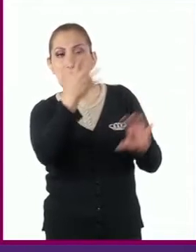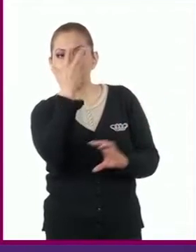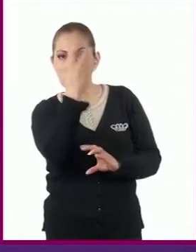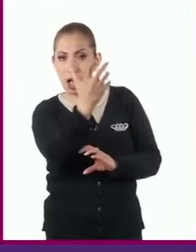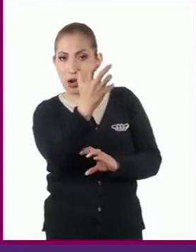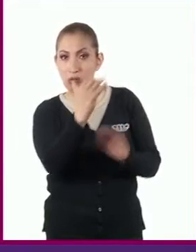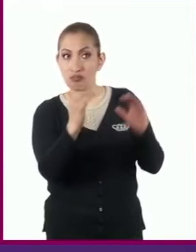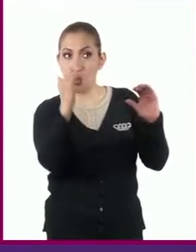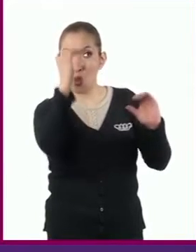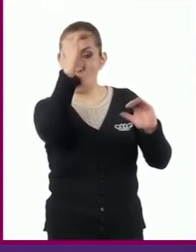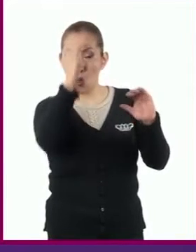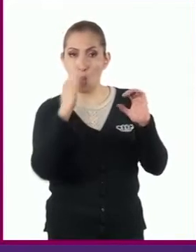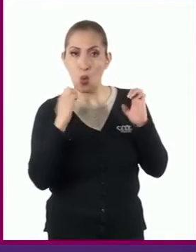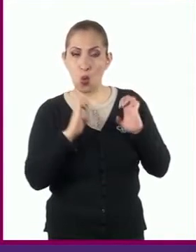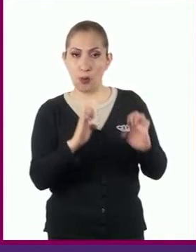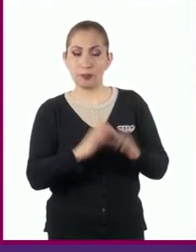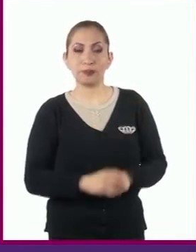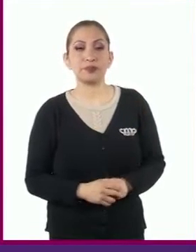serio y elevado,